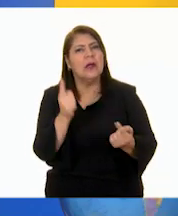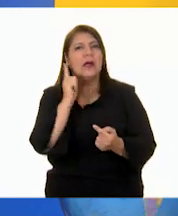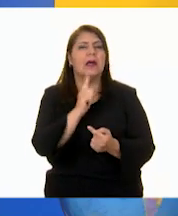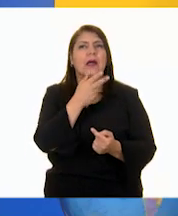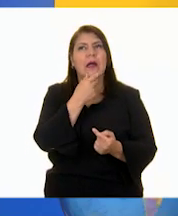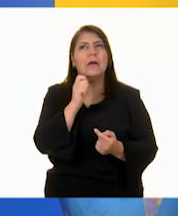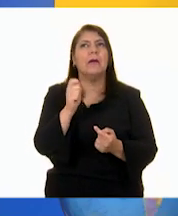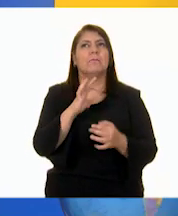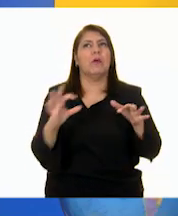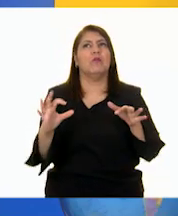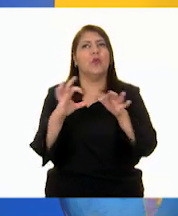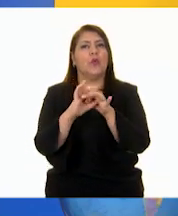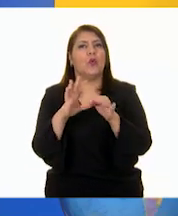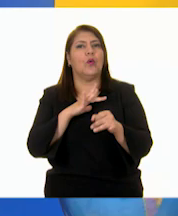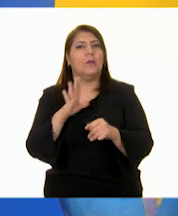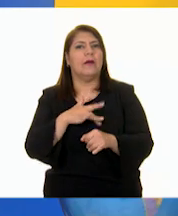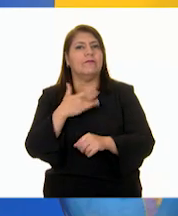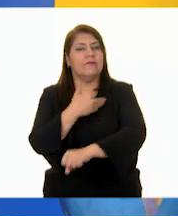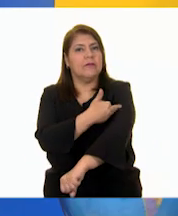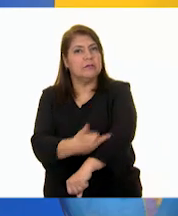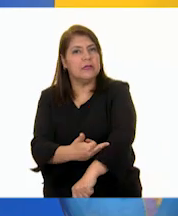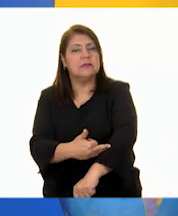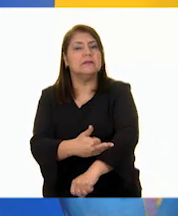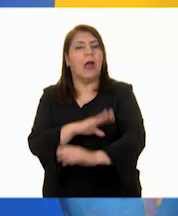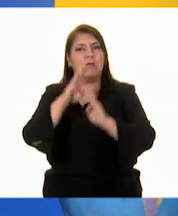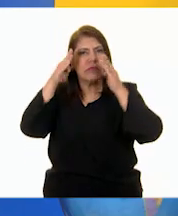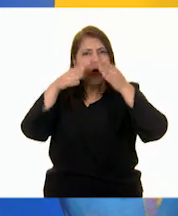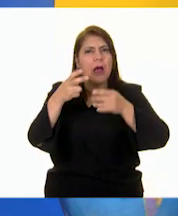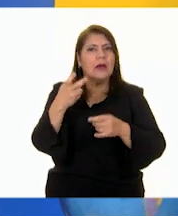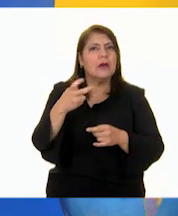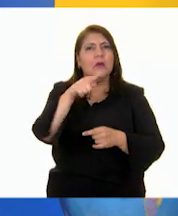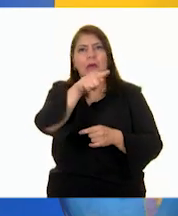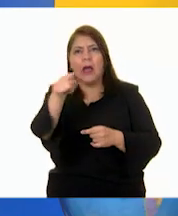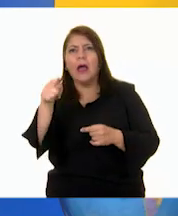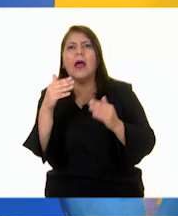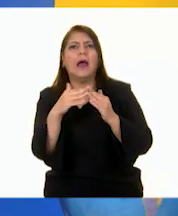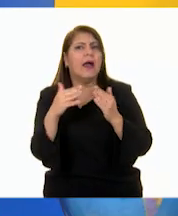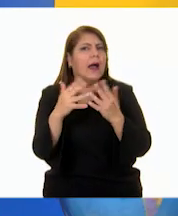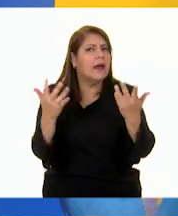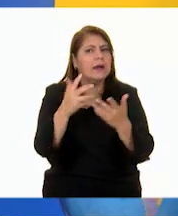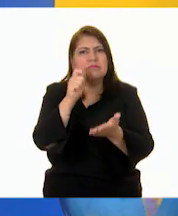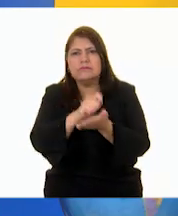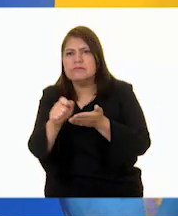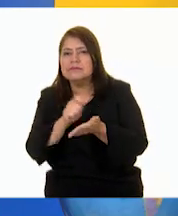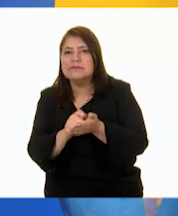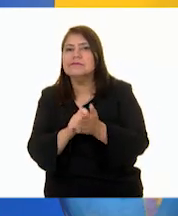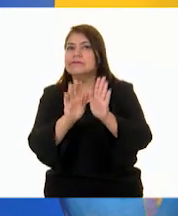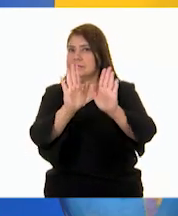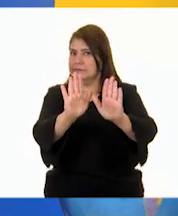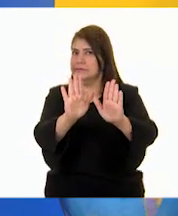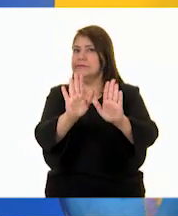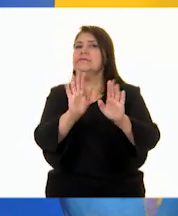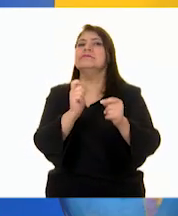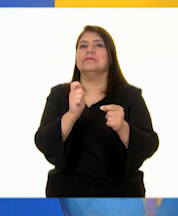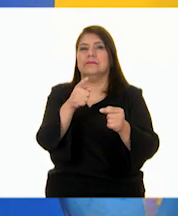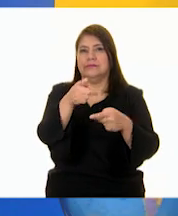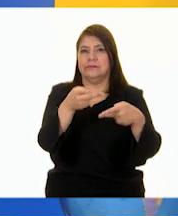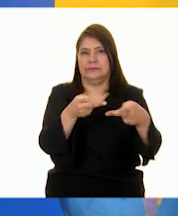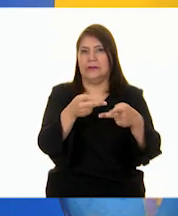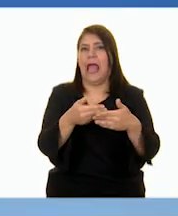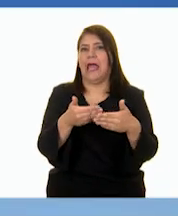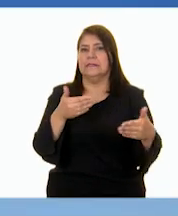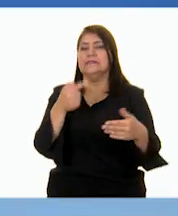familiares y se centraron en ello. ¿Cómo lo hicieron en casa? Ahí ténganlo listo. Vayamos al subtema que